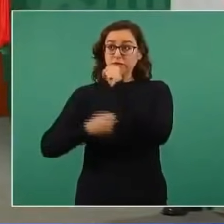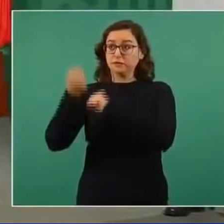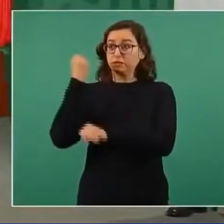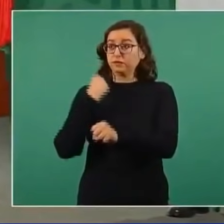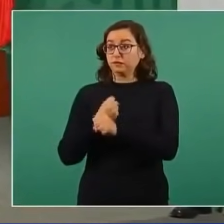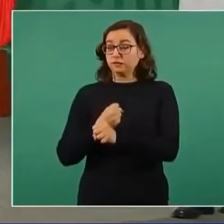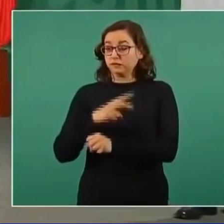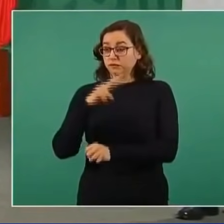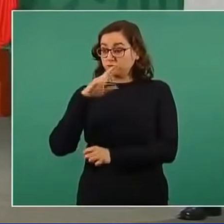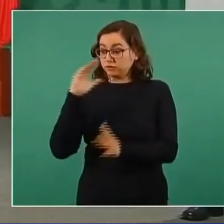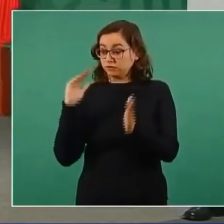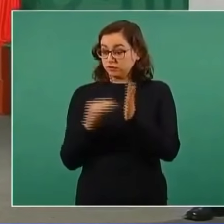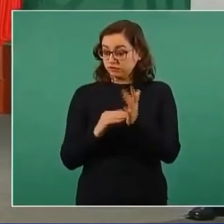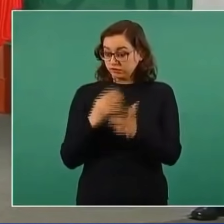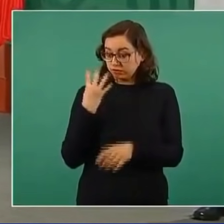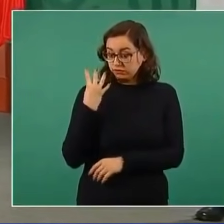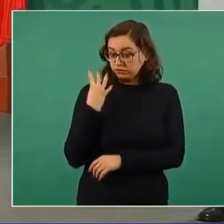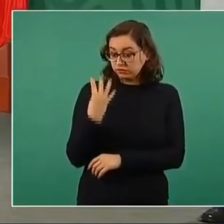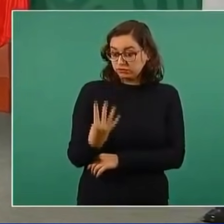que